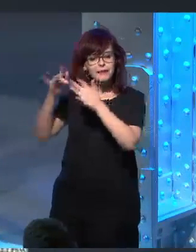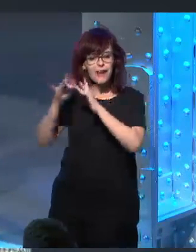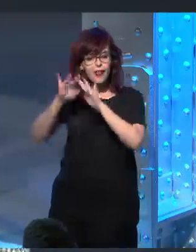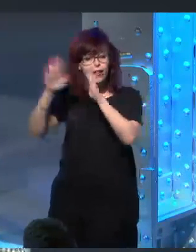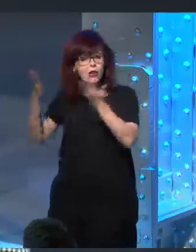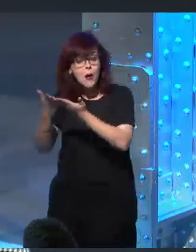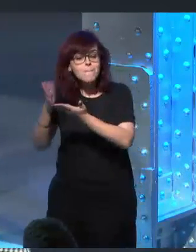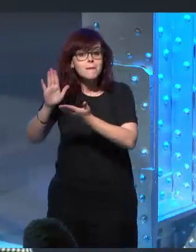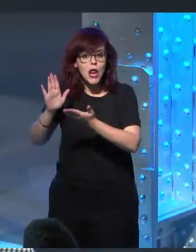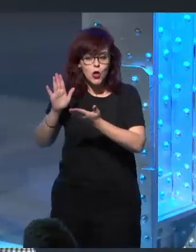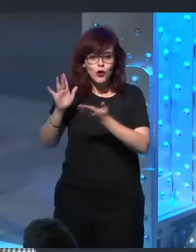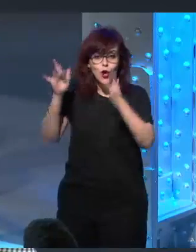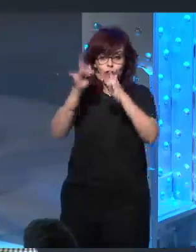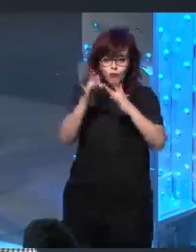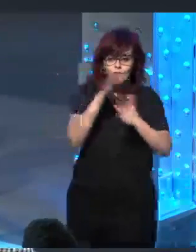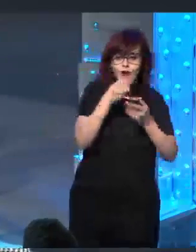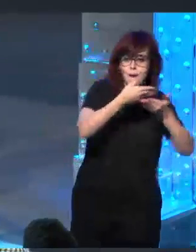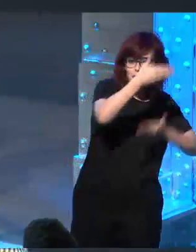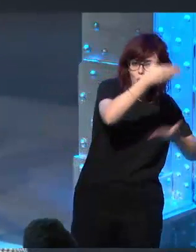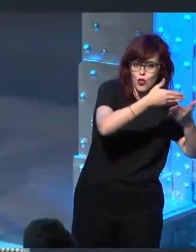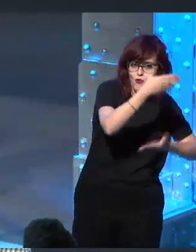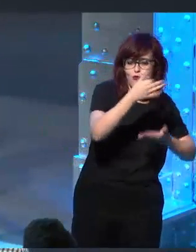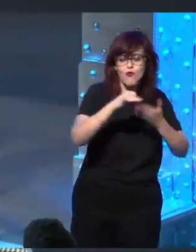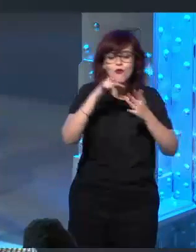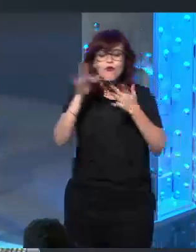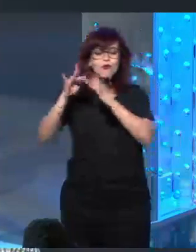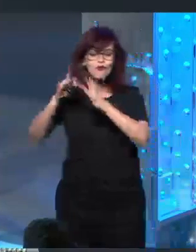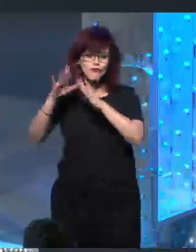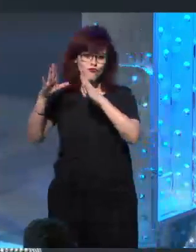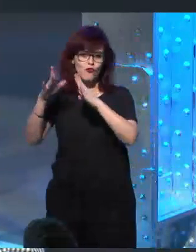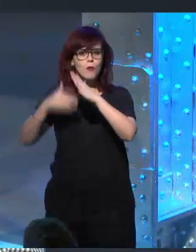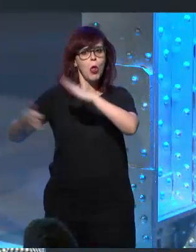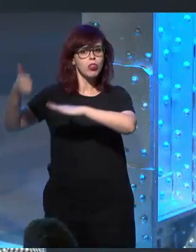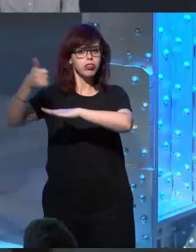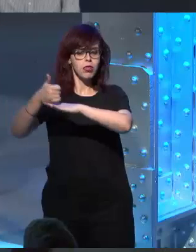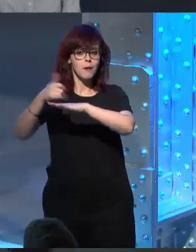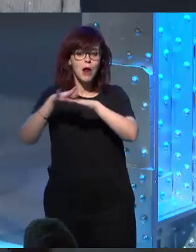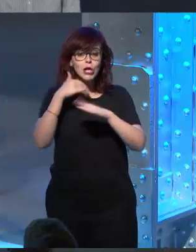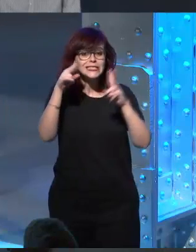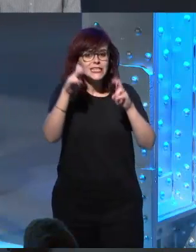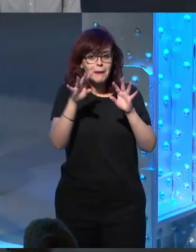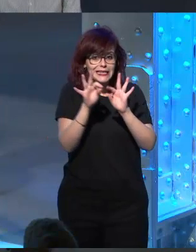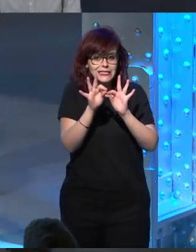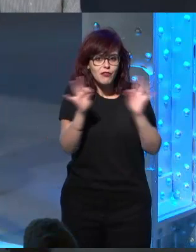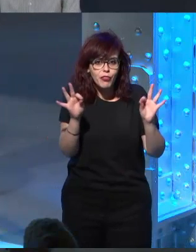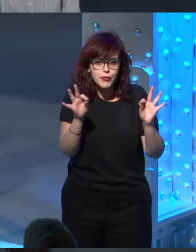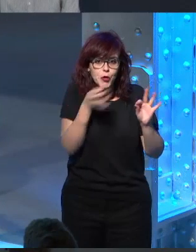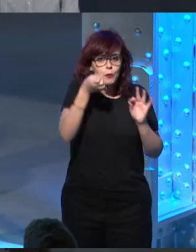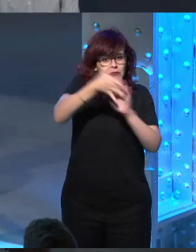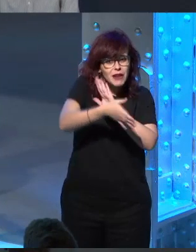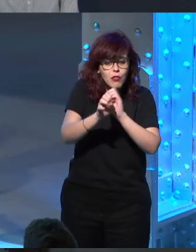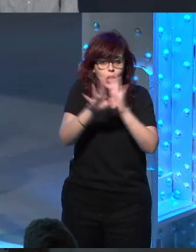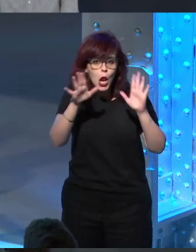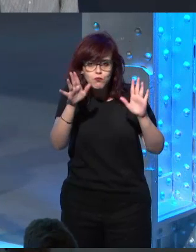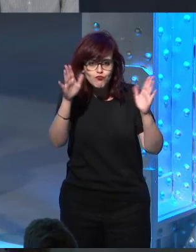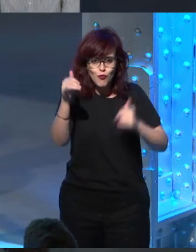internacionales. Pero en medio no había ningún hueco. Es decir, por así decirlo, nadie explicaba de manera sencilla cuestiones complejas internacionales